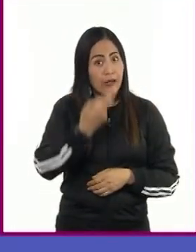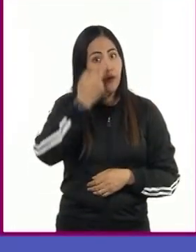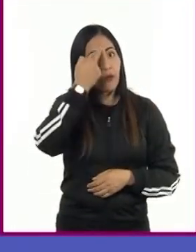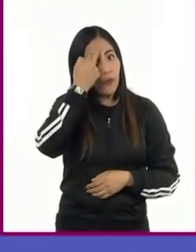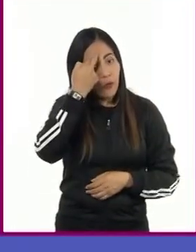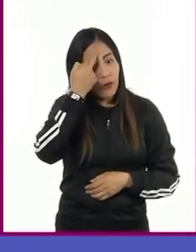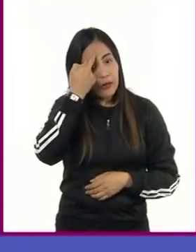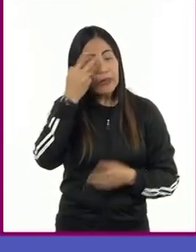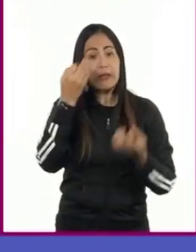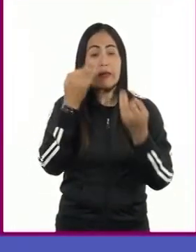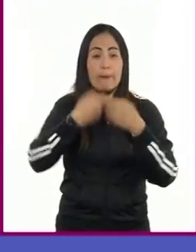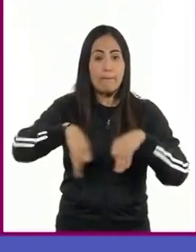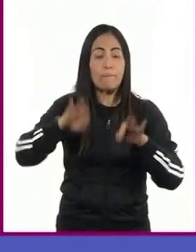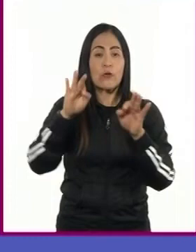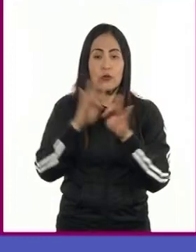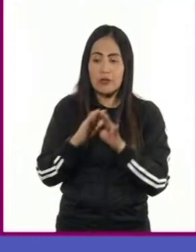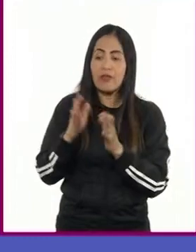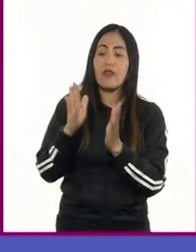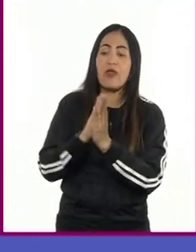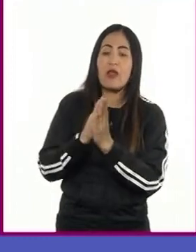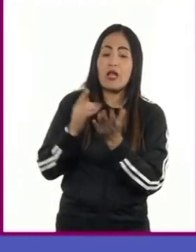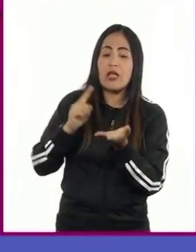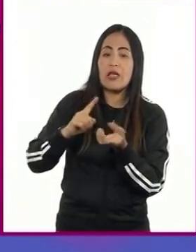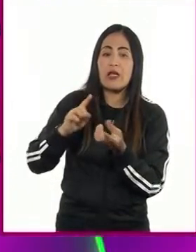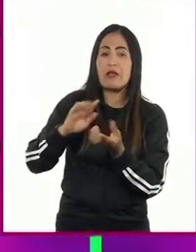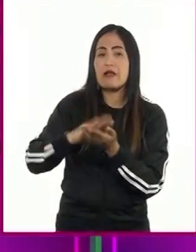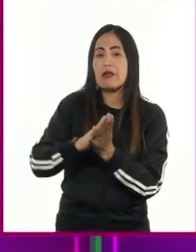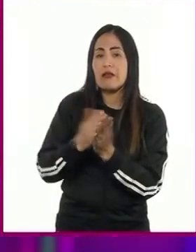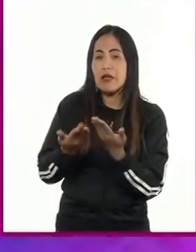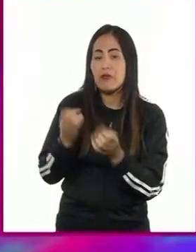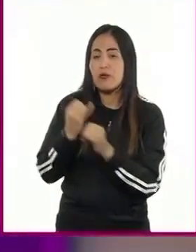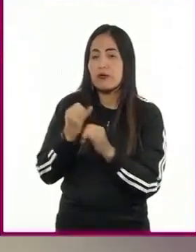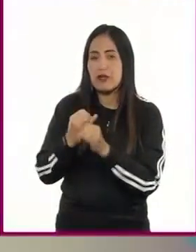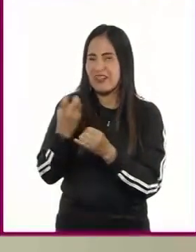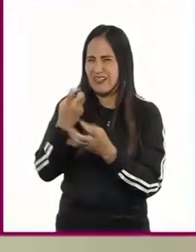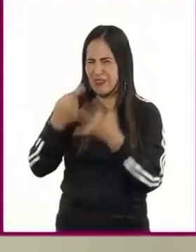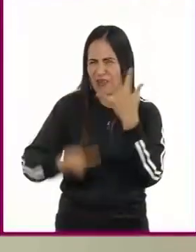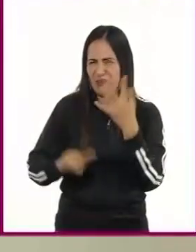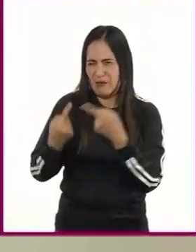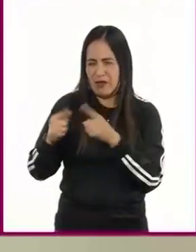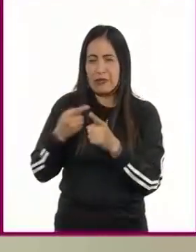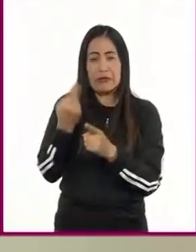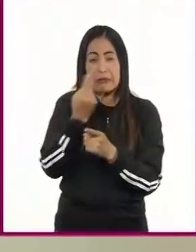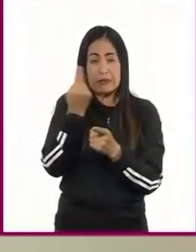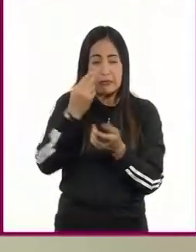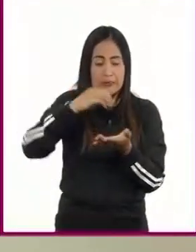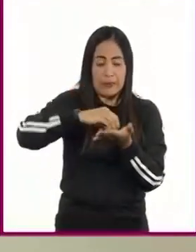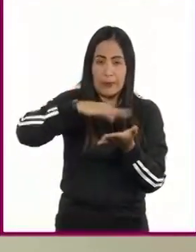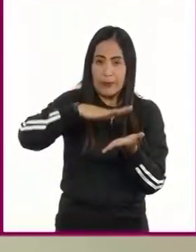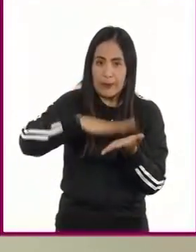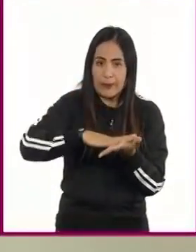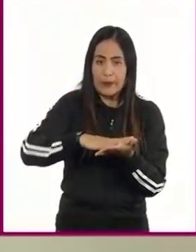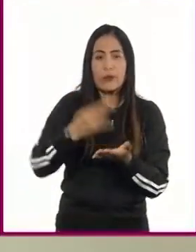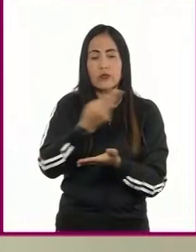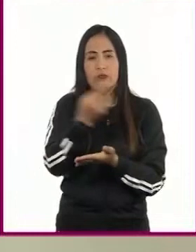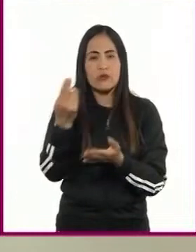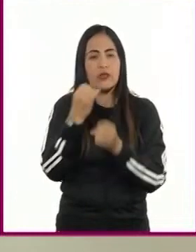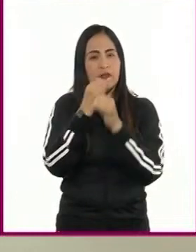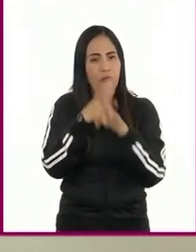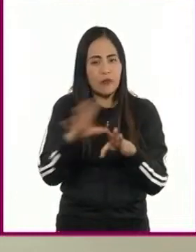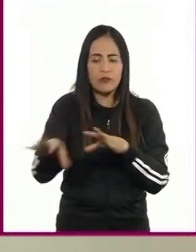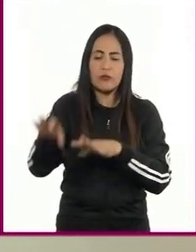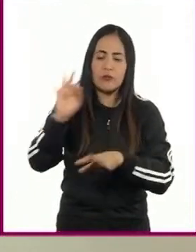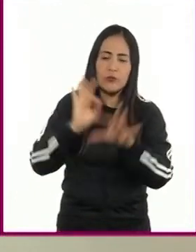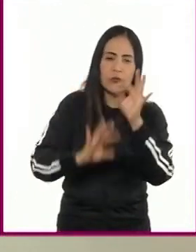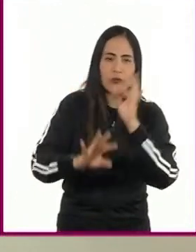fundamental que anoten las referencias bibliográficas en las que se basaron. Consideren que toda la información que elijan y seleccionen debe